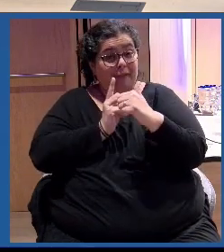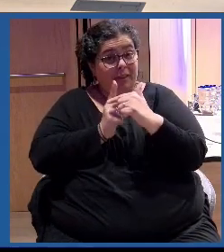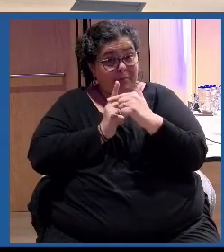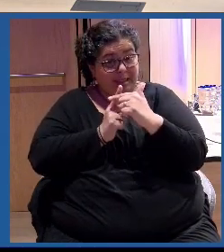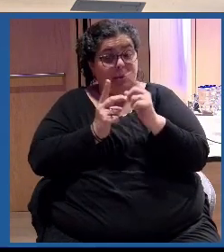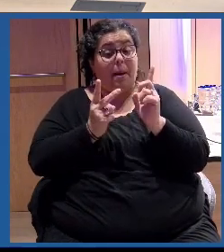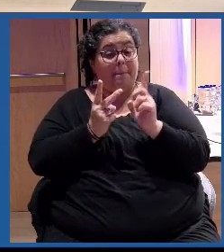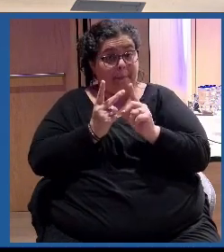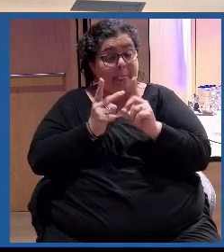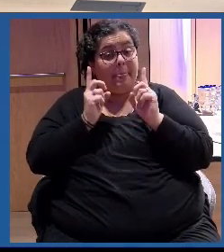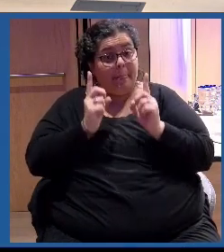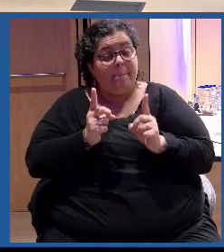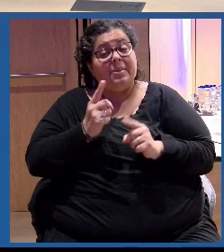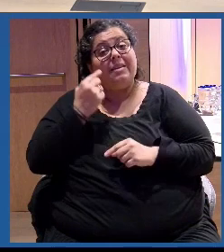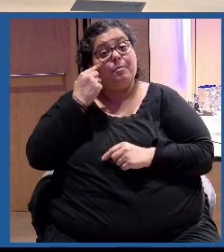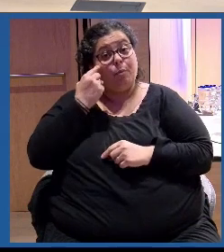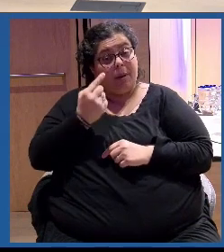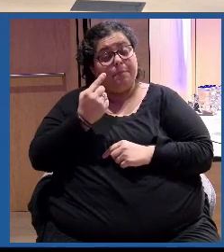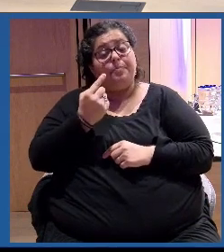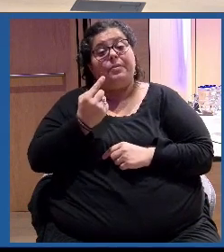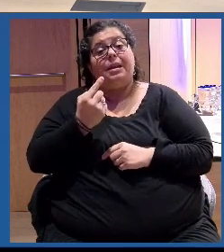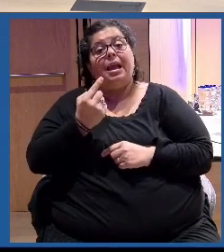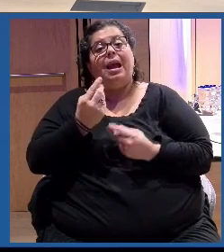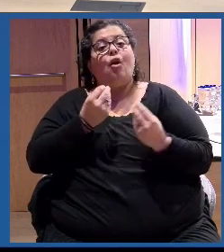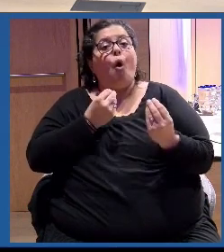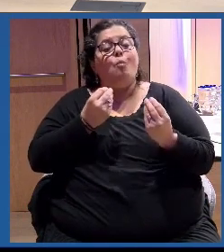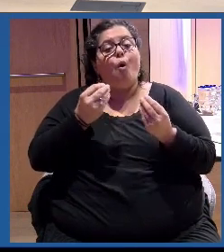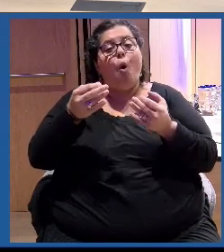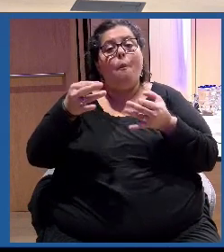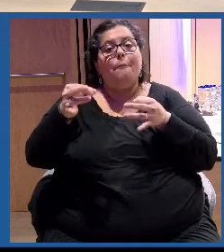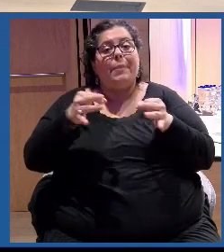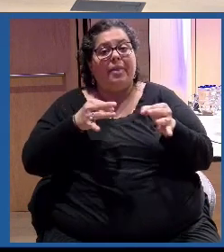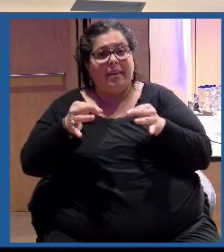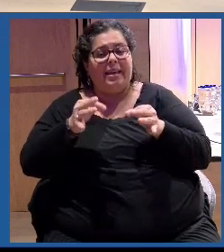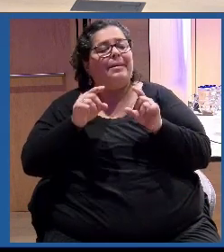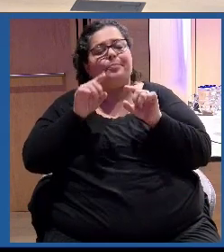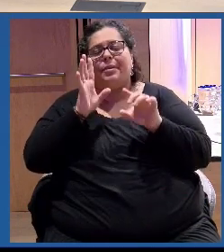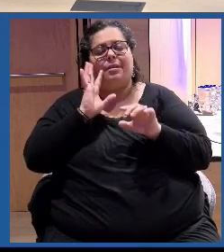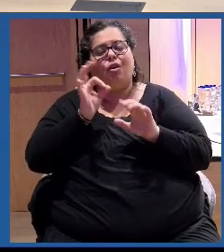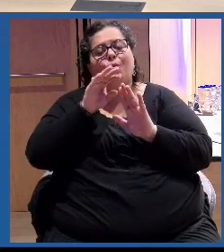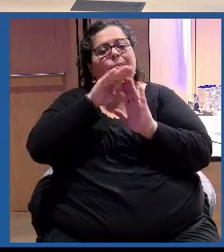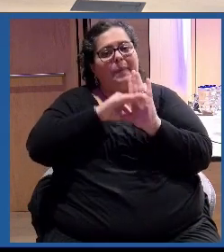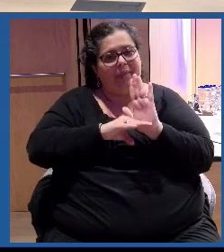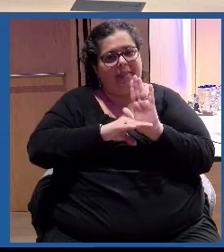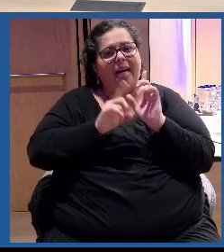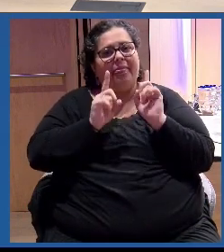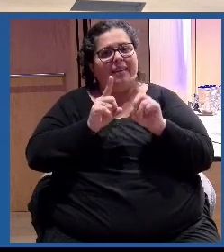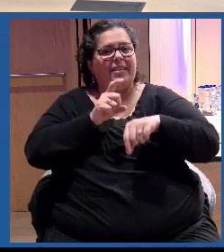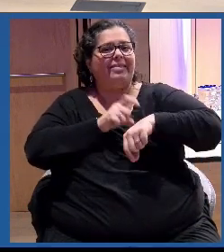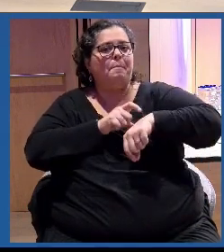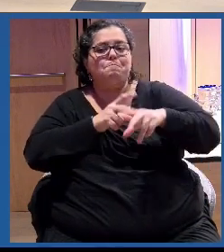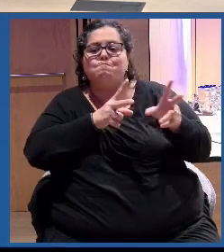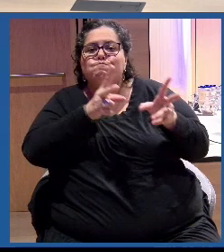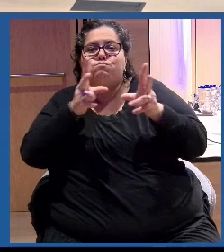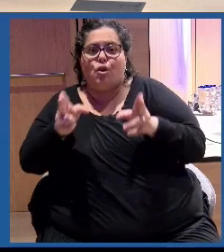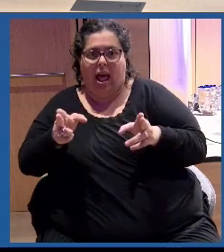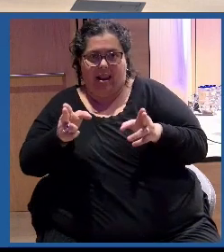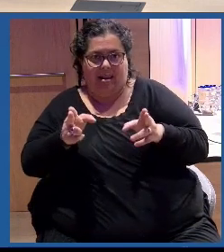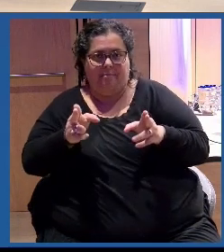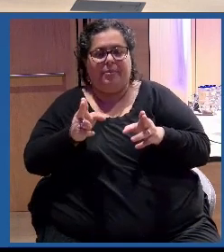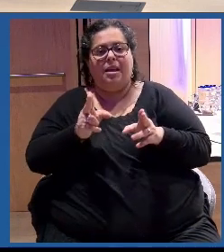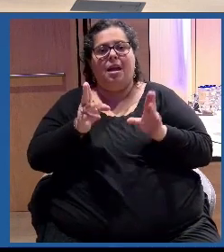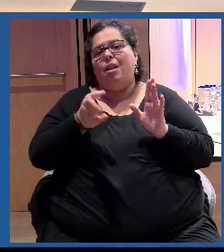tener en cuenta que serían medidas que serían temporales, es decir, durante un determinado periodo de